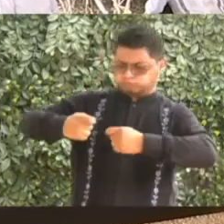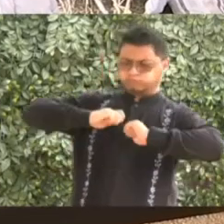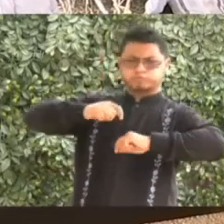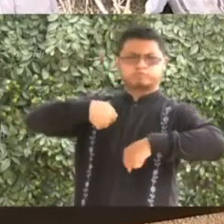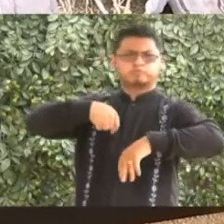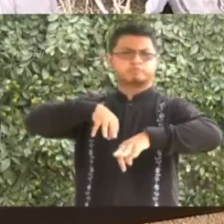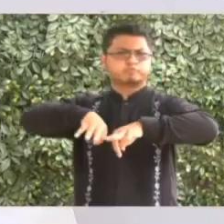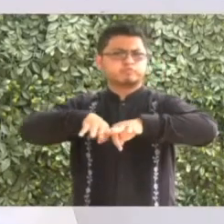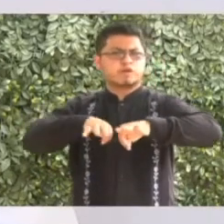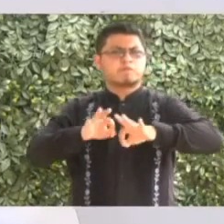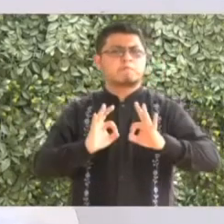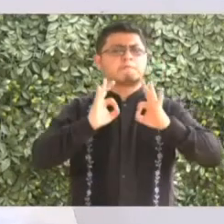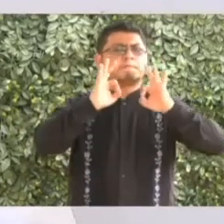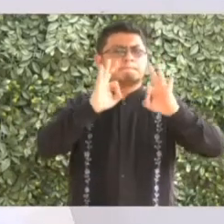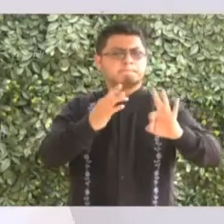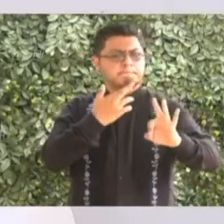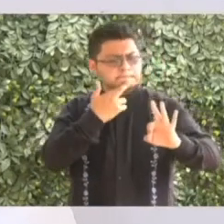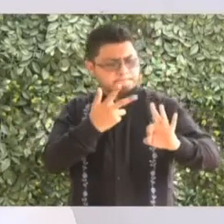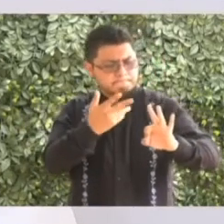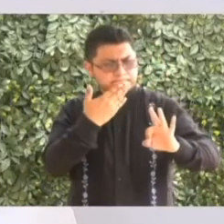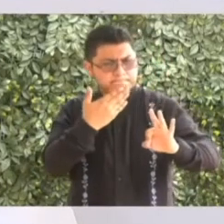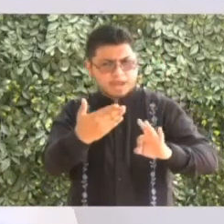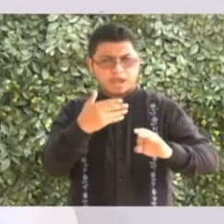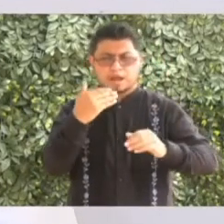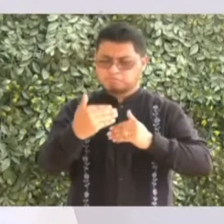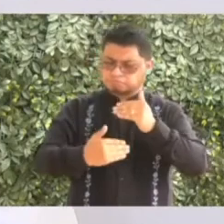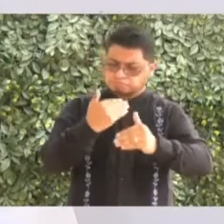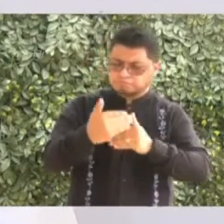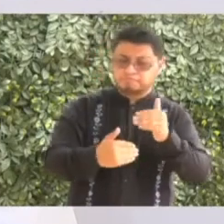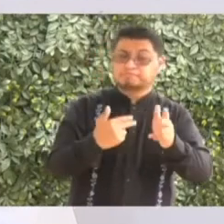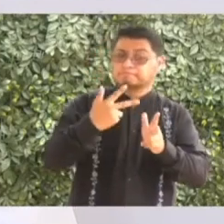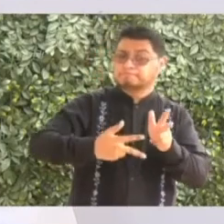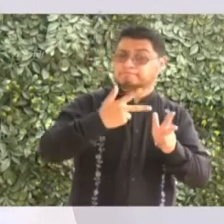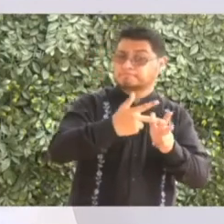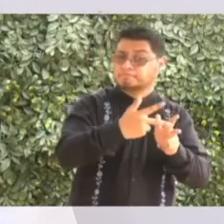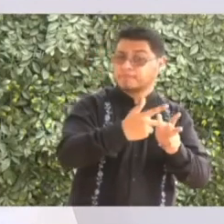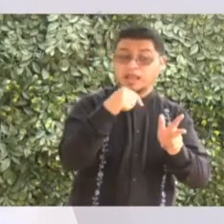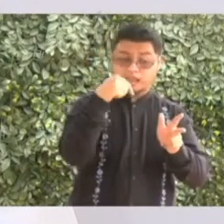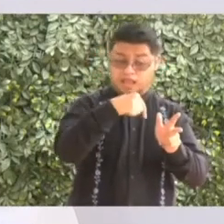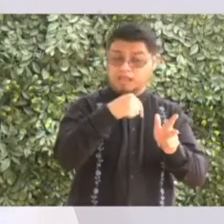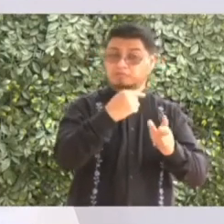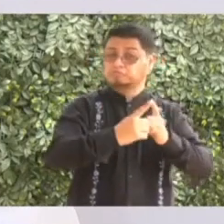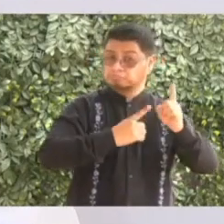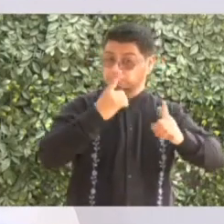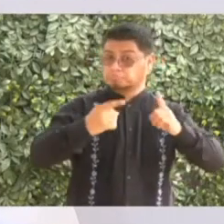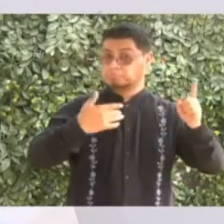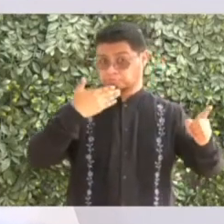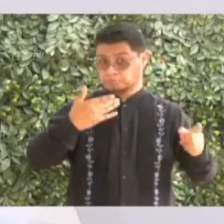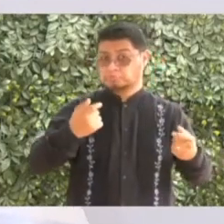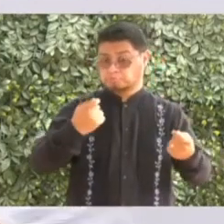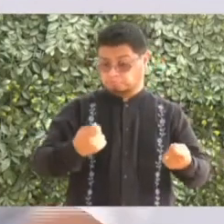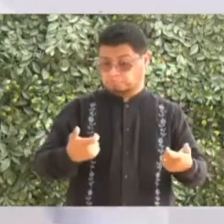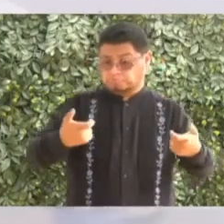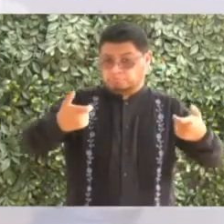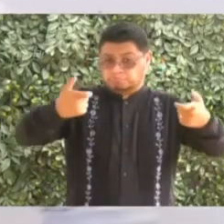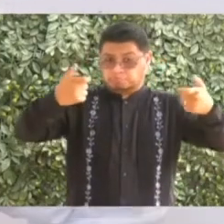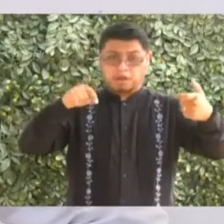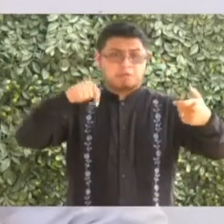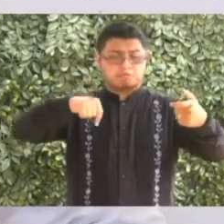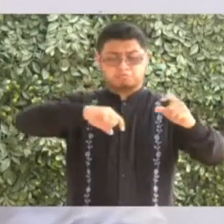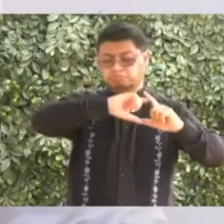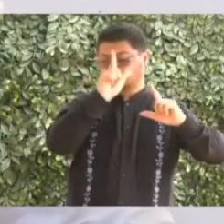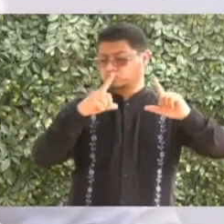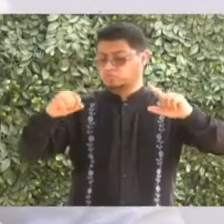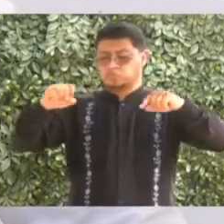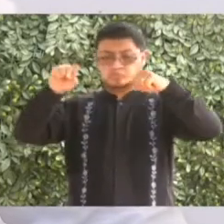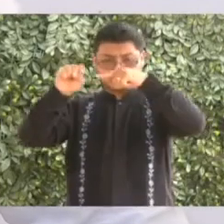importante, emblemático e histórico proyecto, el cual genera un gran desarrollo social y económico para el sureste de México y para